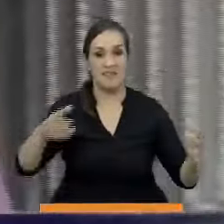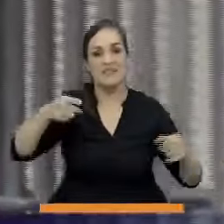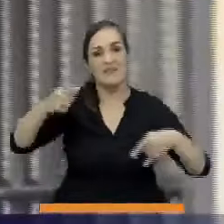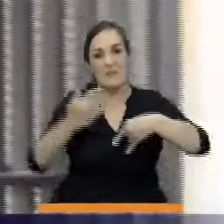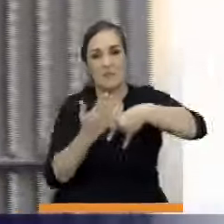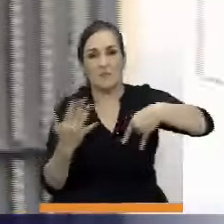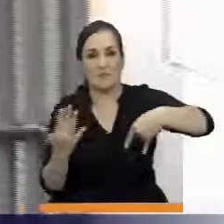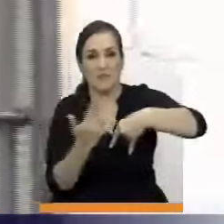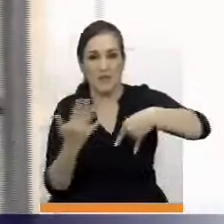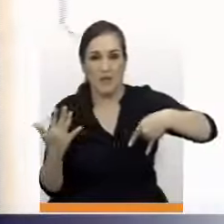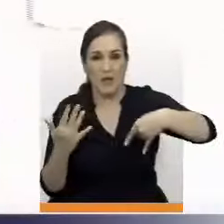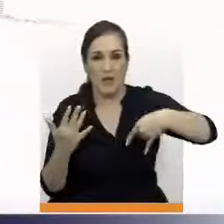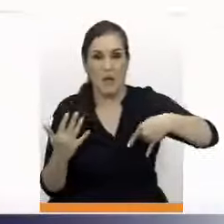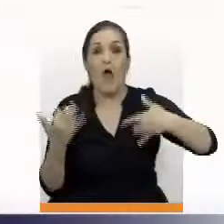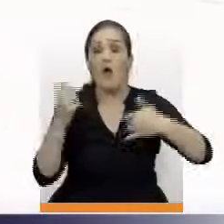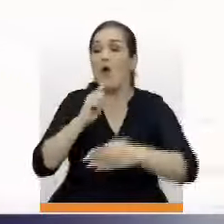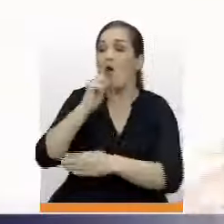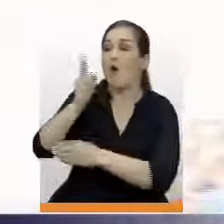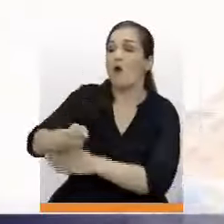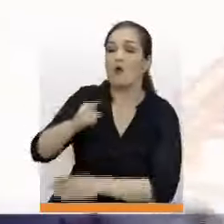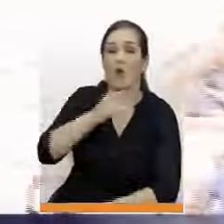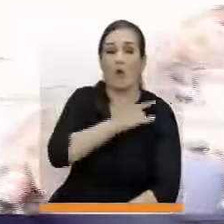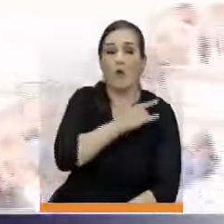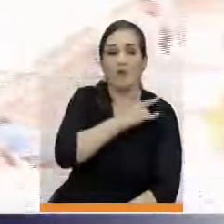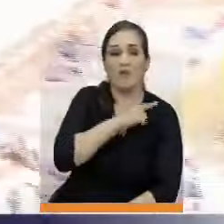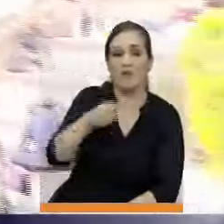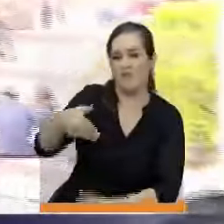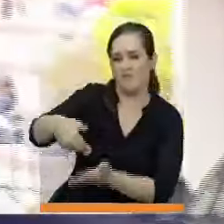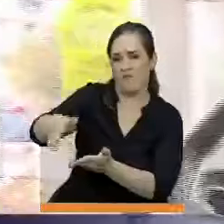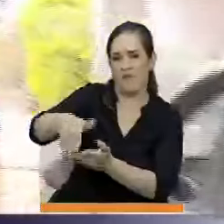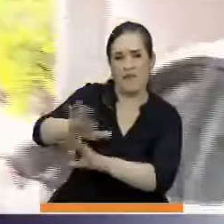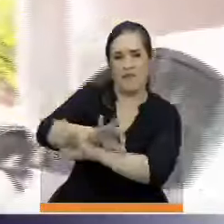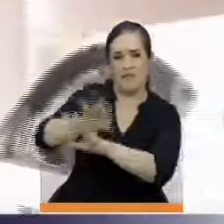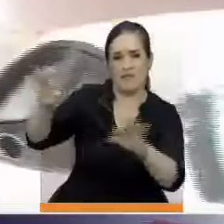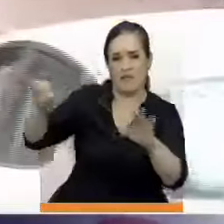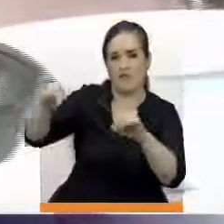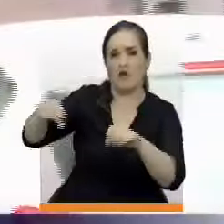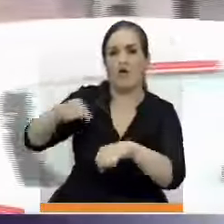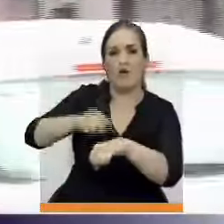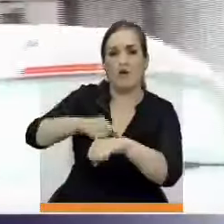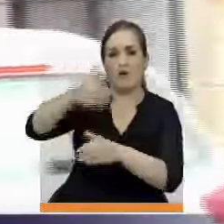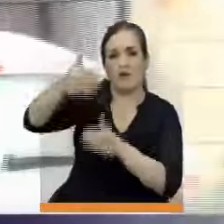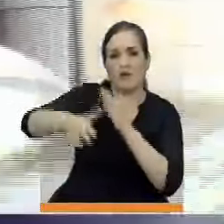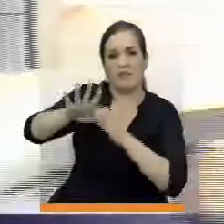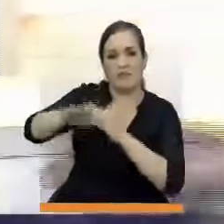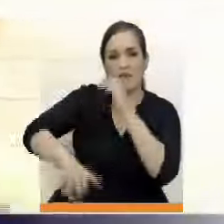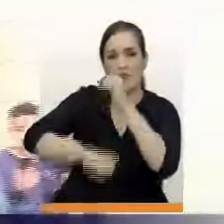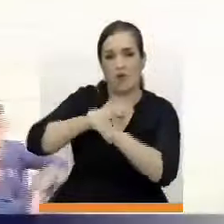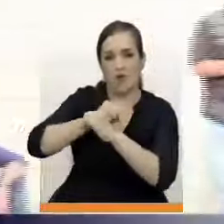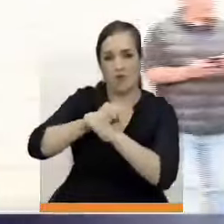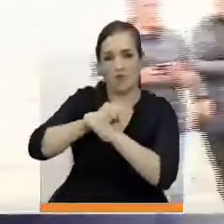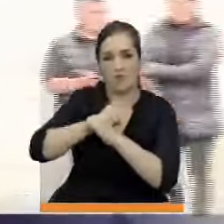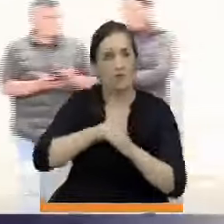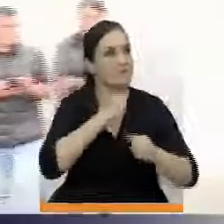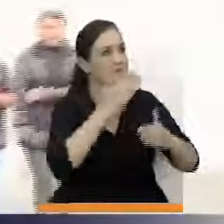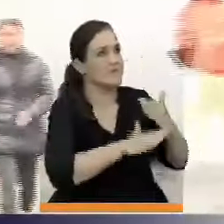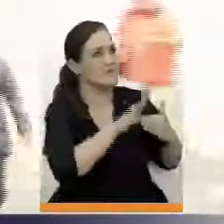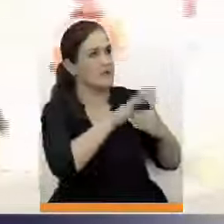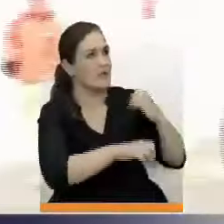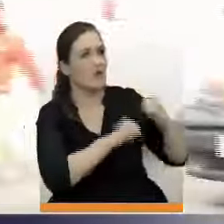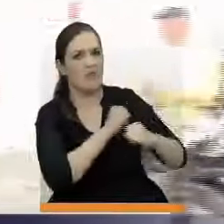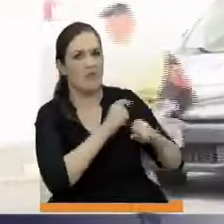Nacional. Entonces se ordenó a la universidad abandonar el lugar en un término de 5 años. Sin embargo, en la orden del juez